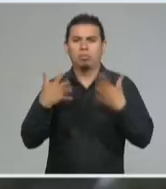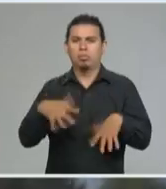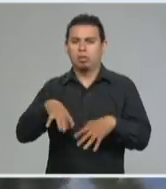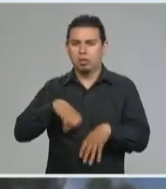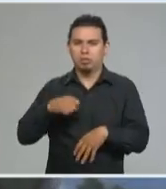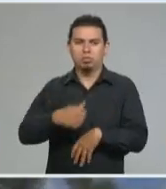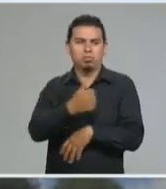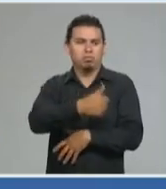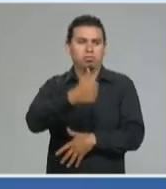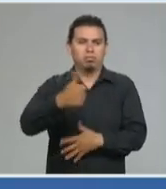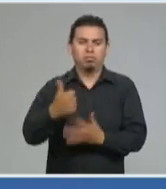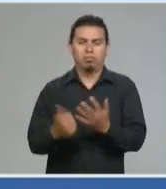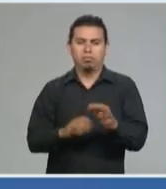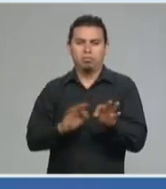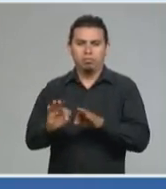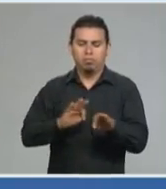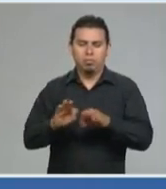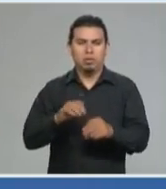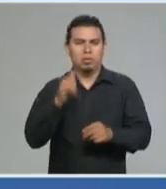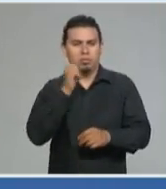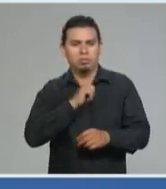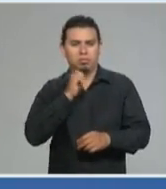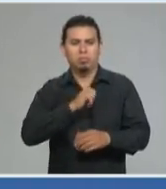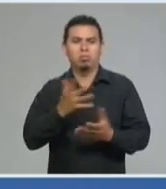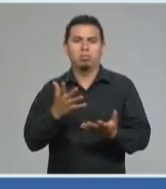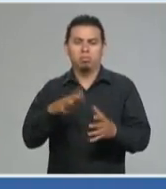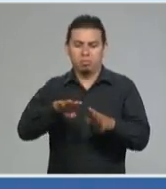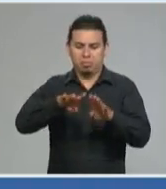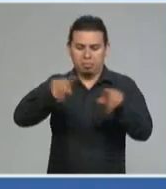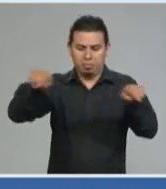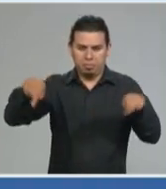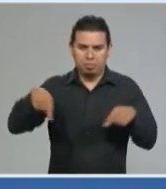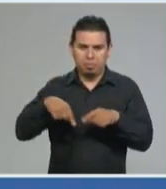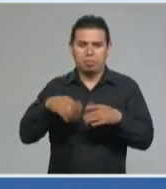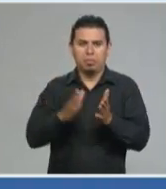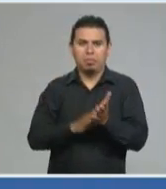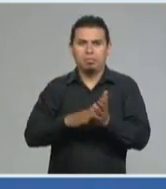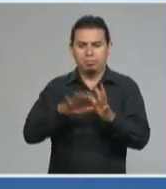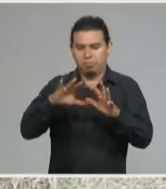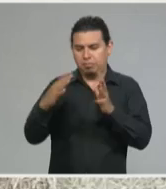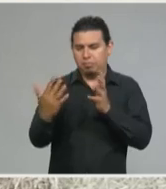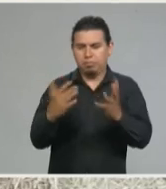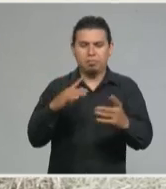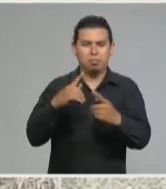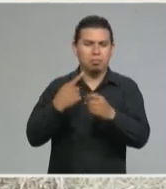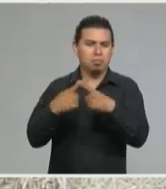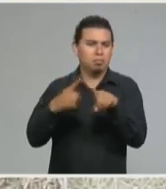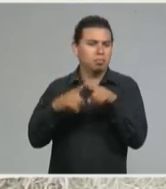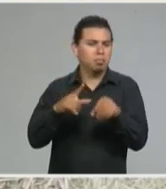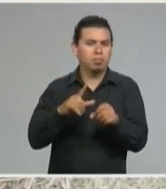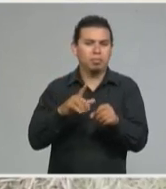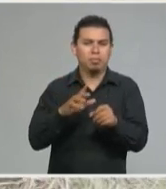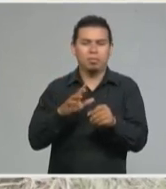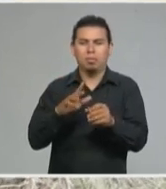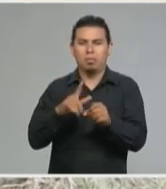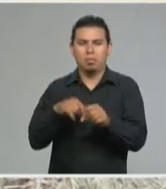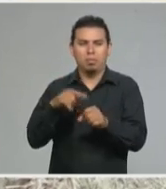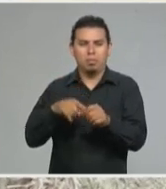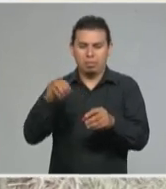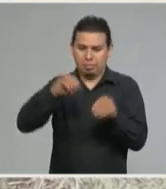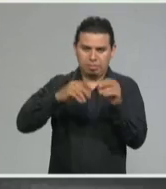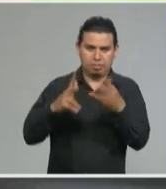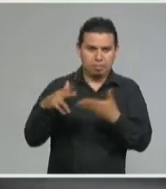de los participantes, quienes utilizaron cientos de pliegos de papel de China en múltiples colores para recortarlos, pegarlos y